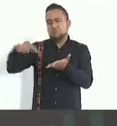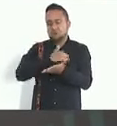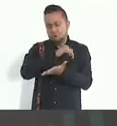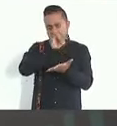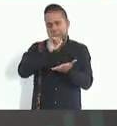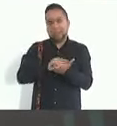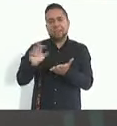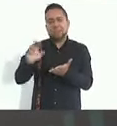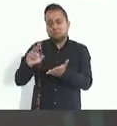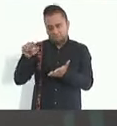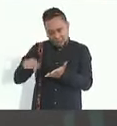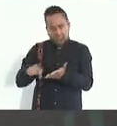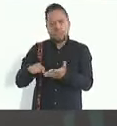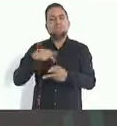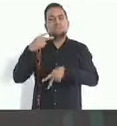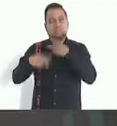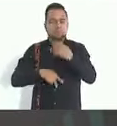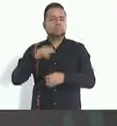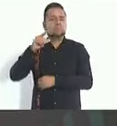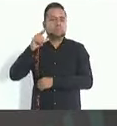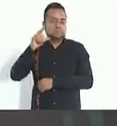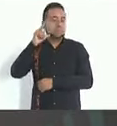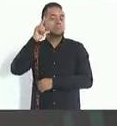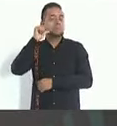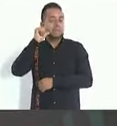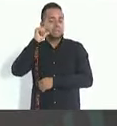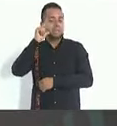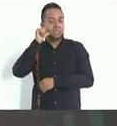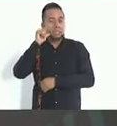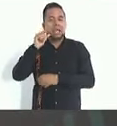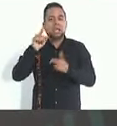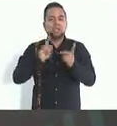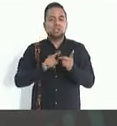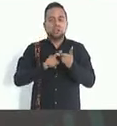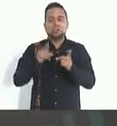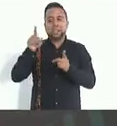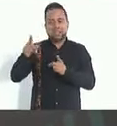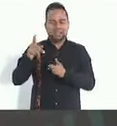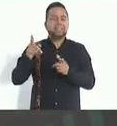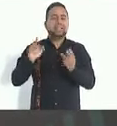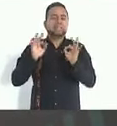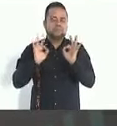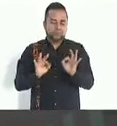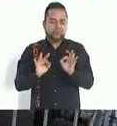de reforma. Vamos a estar mañana en el puerto de Veracruz.